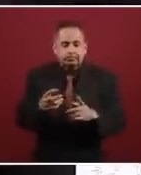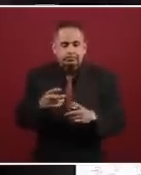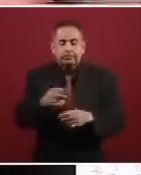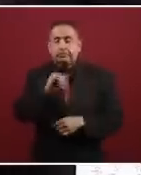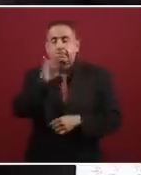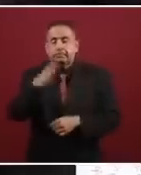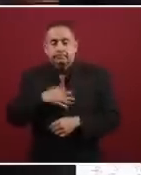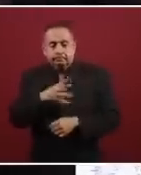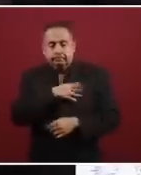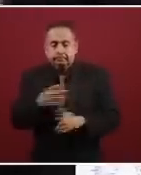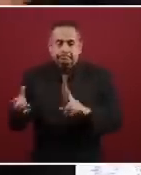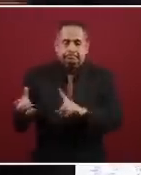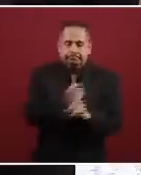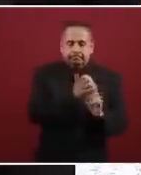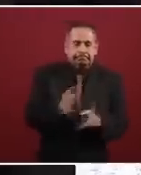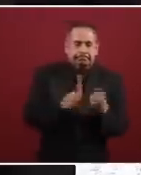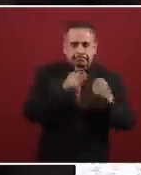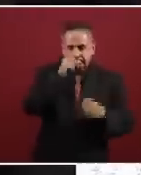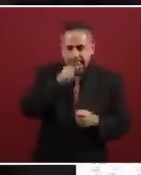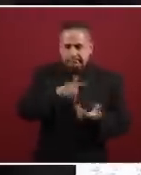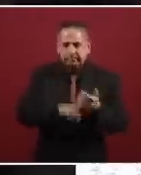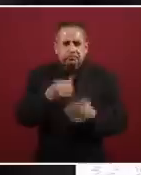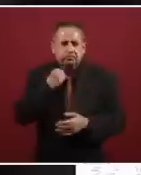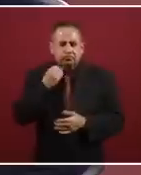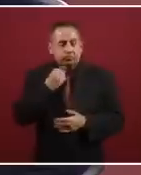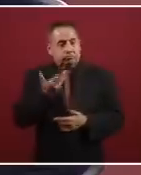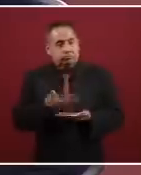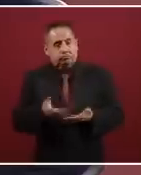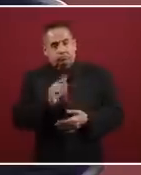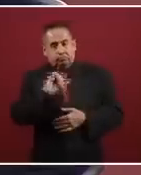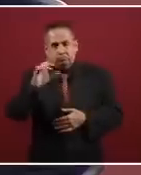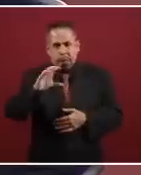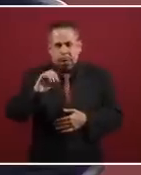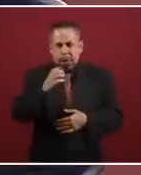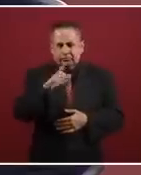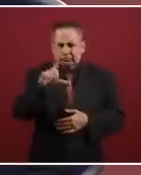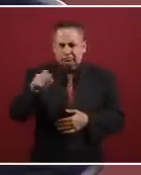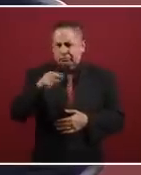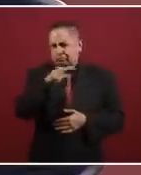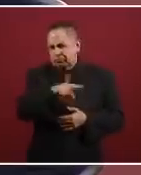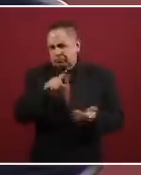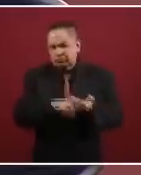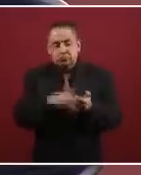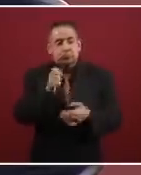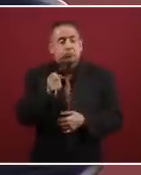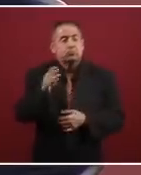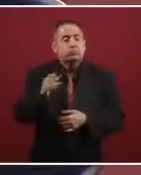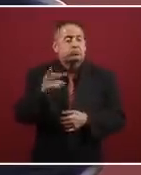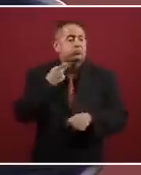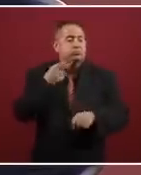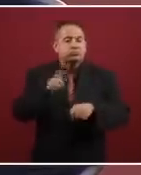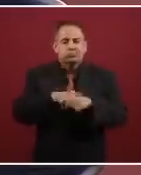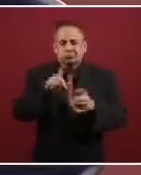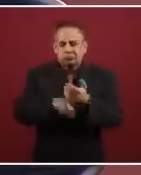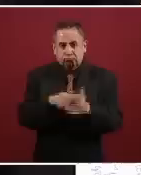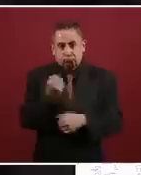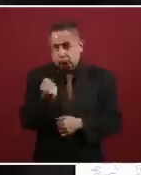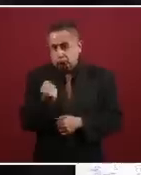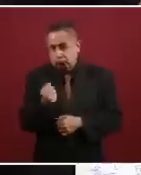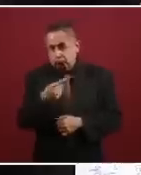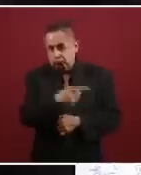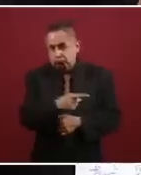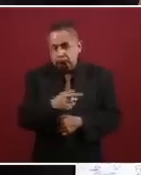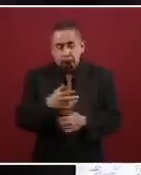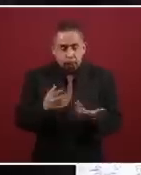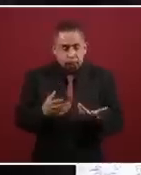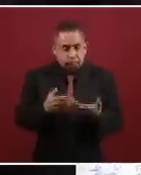hijo. Este abogado tan famoso ahora, Coello, era ese su procurador tan fuerte, y había